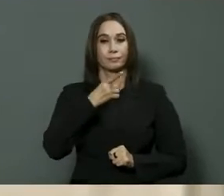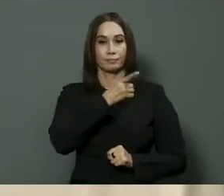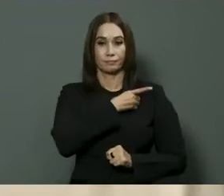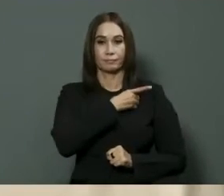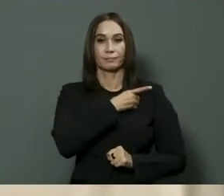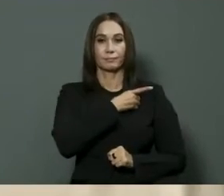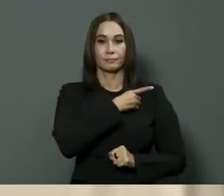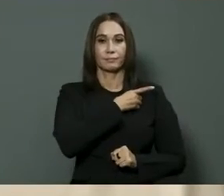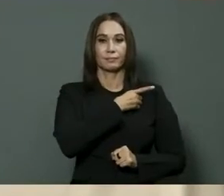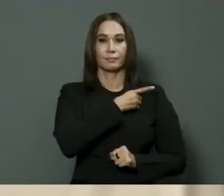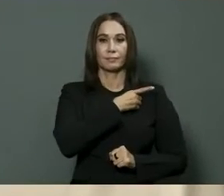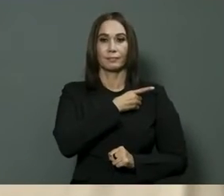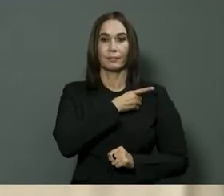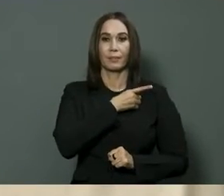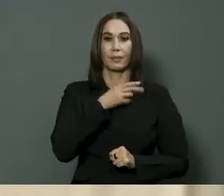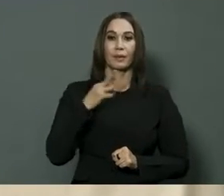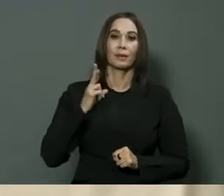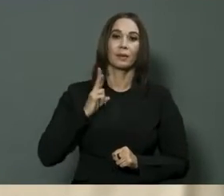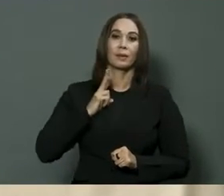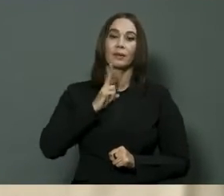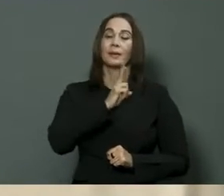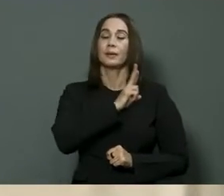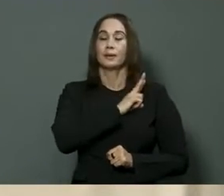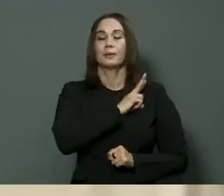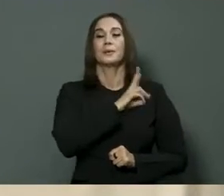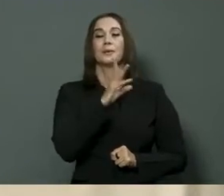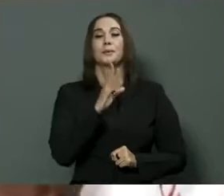diputados, regidores,